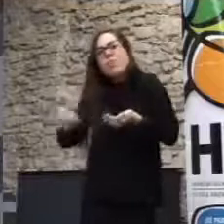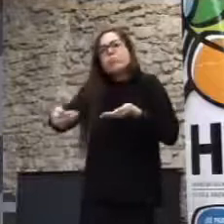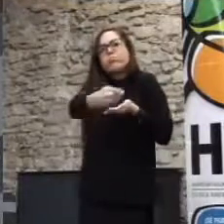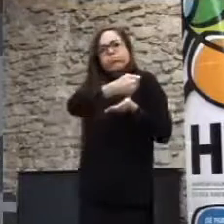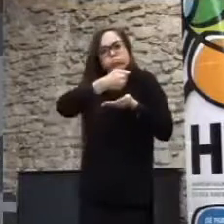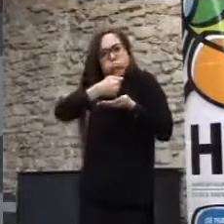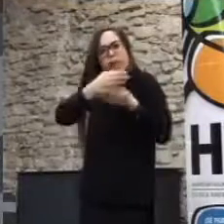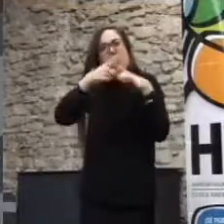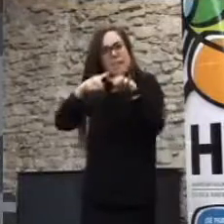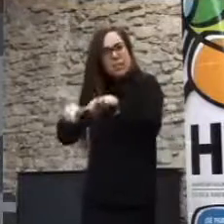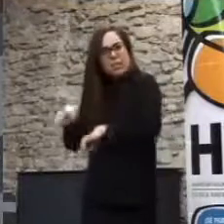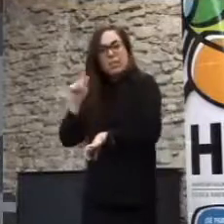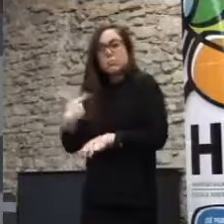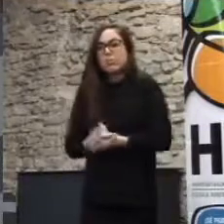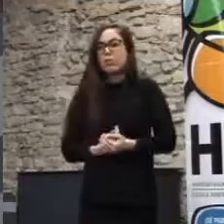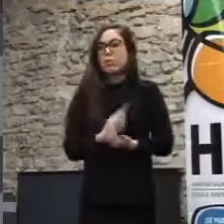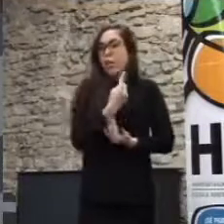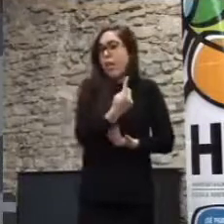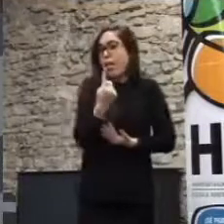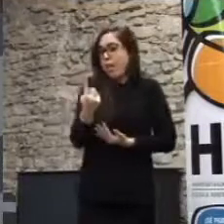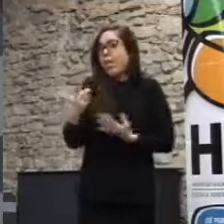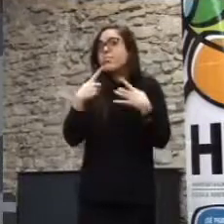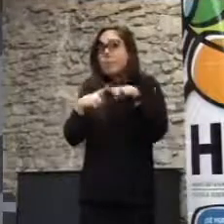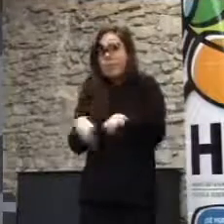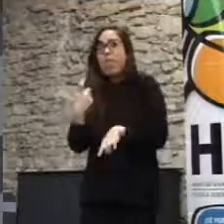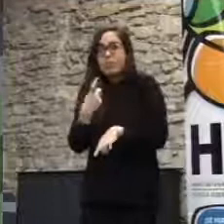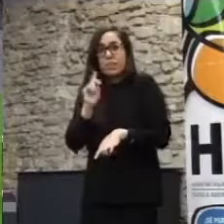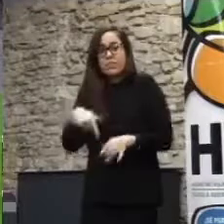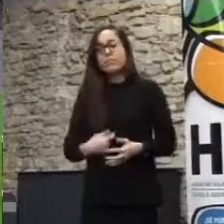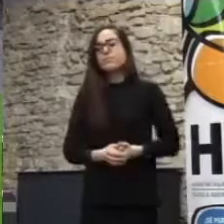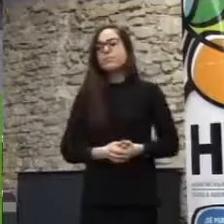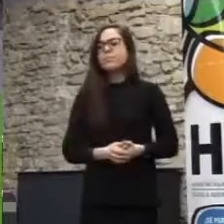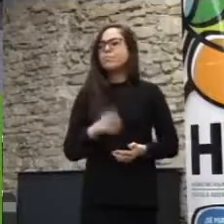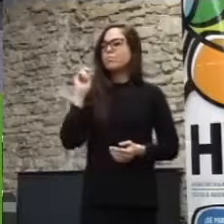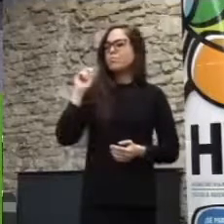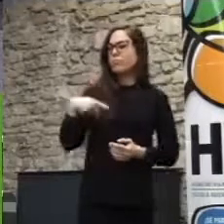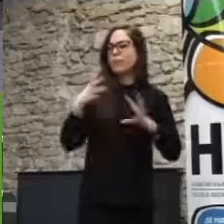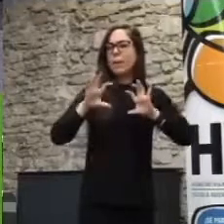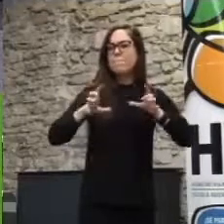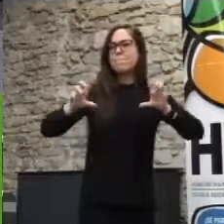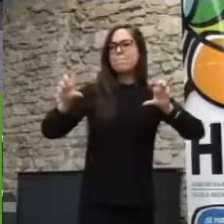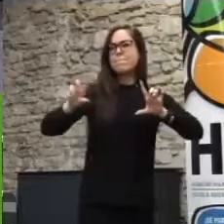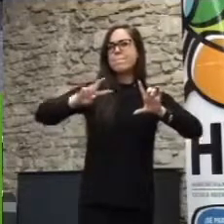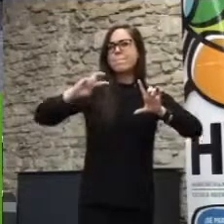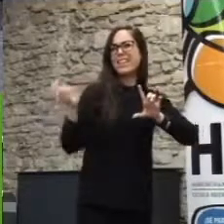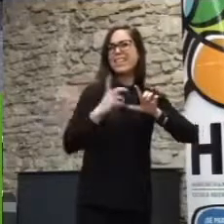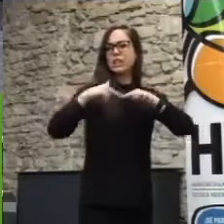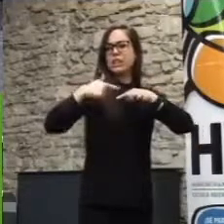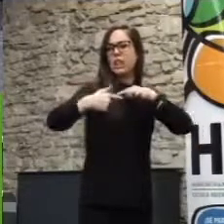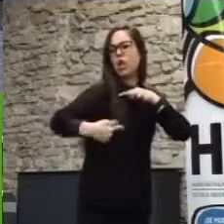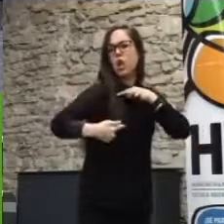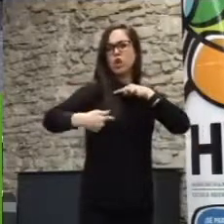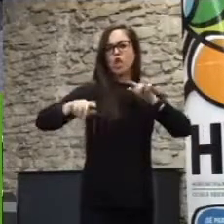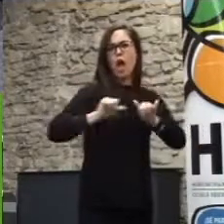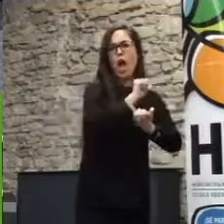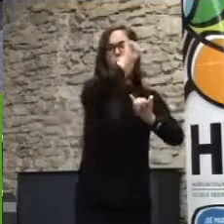¿no? Uh-huh. Y eso yo creo que es muy lícito y además es necesario. Pasamos de medios que están con el trajín diario prácticamente, las 24